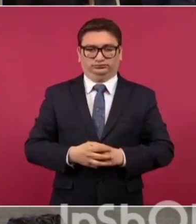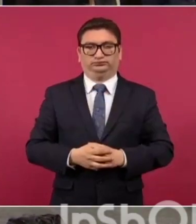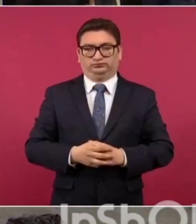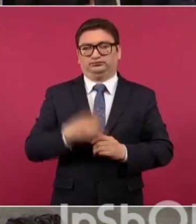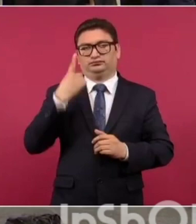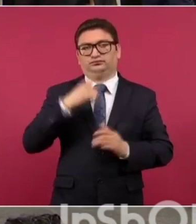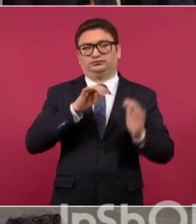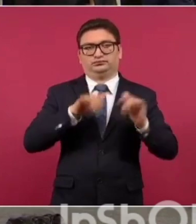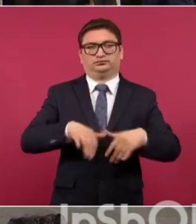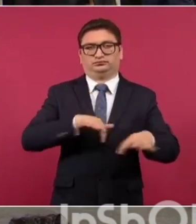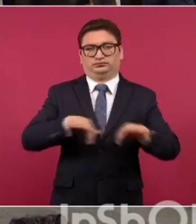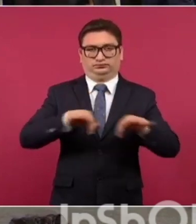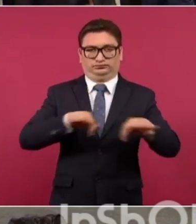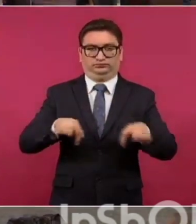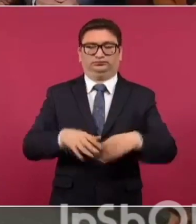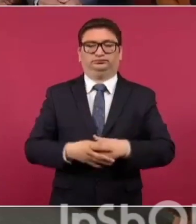empleo,